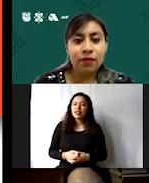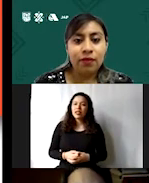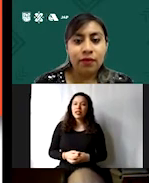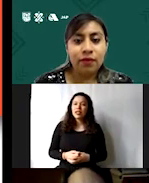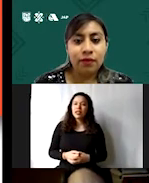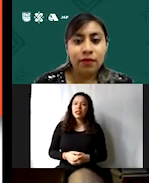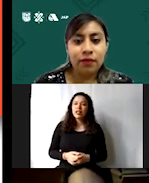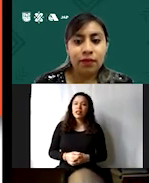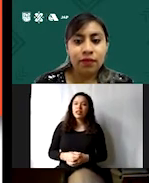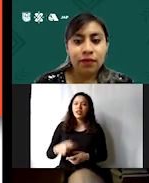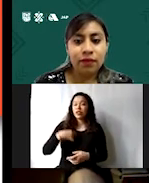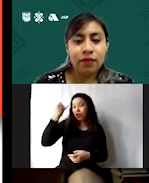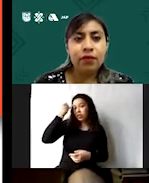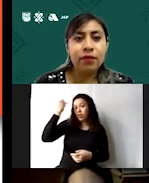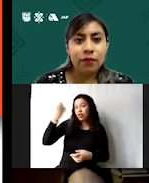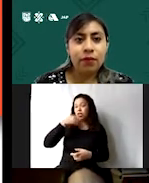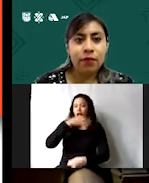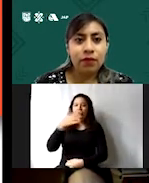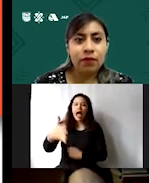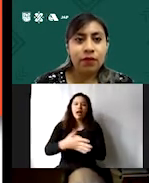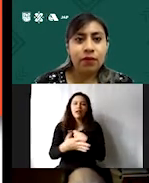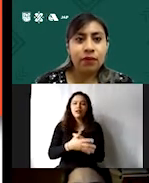lo ideal que nos avisaran que hoy no iba a ser el